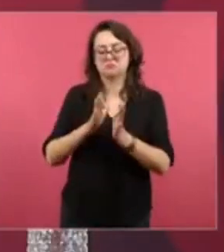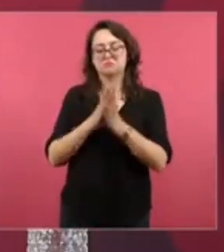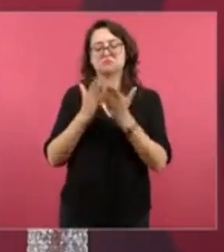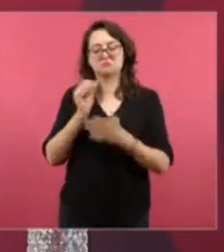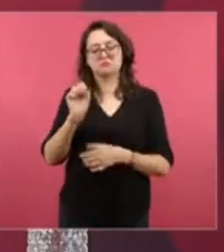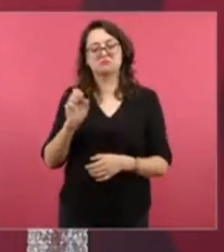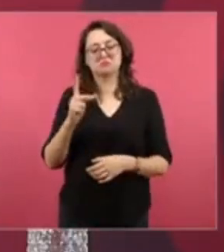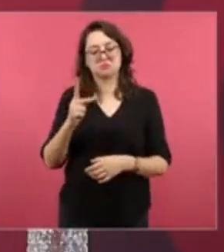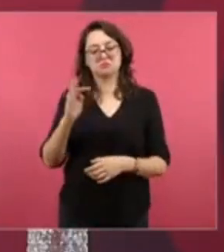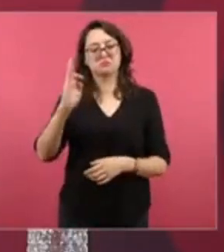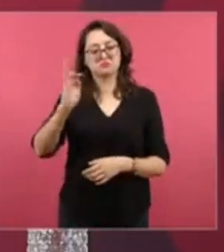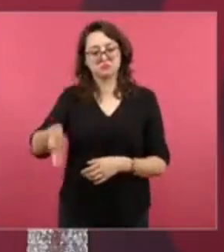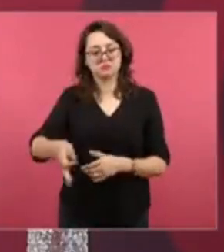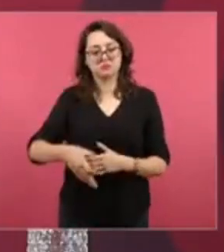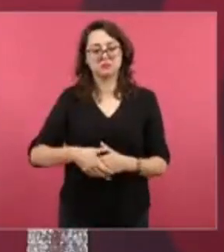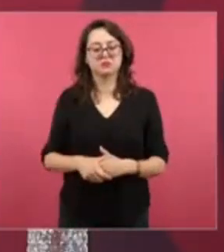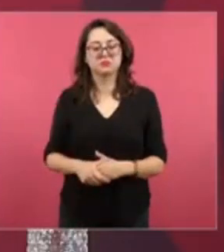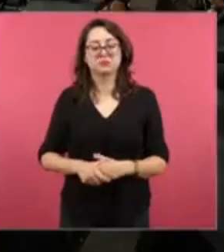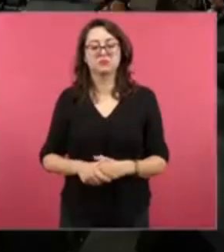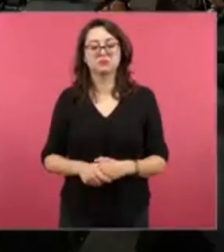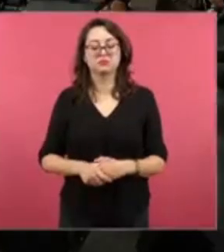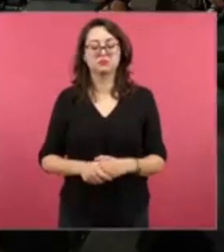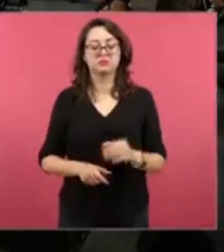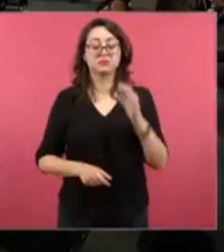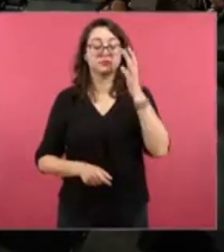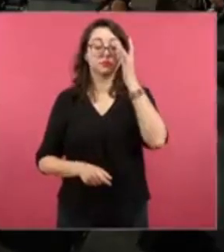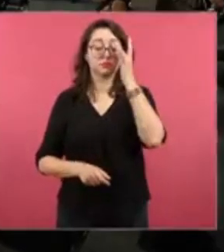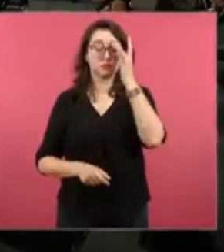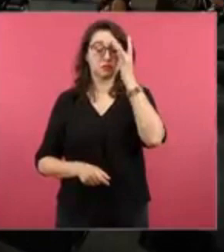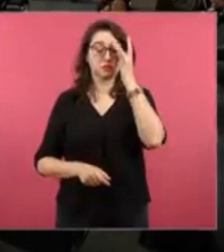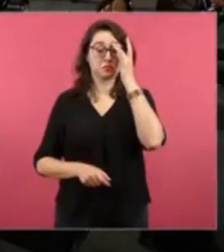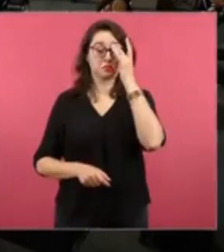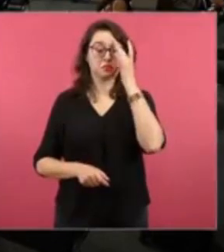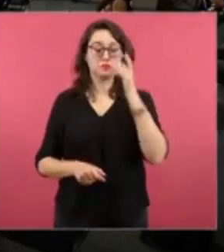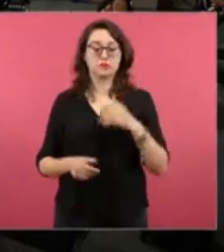trabajarán con los libros de texto gratuito. En el caso de los